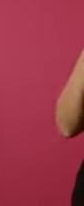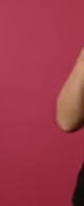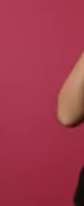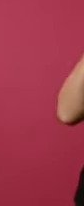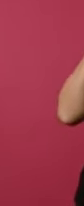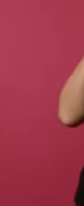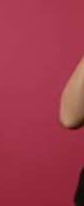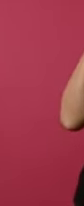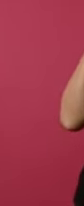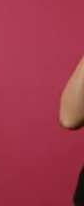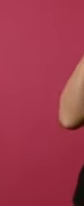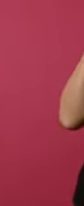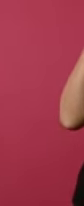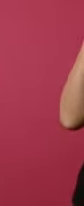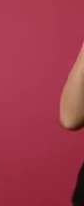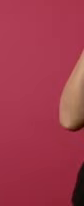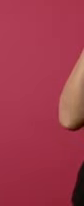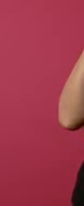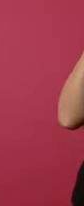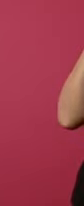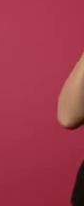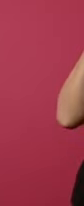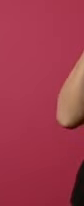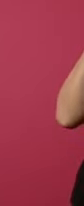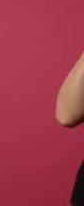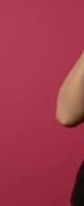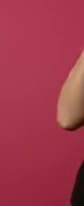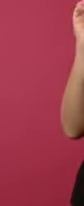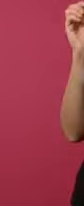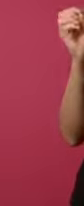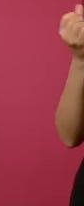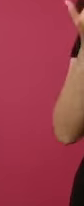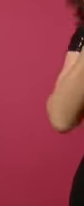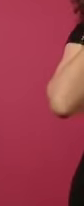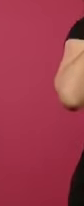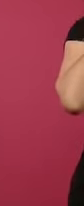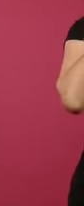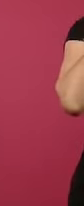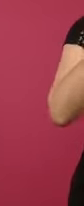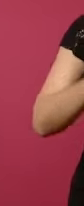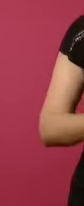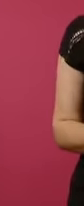aprenda a vivir en la justa medianía.